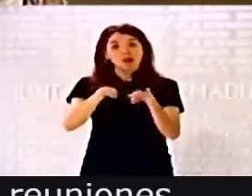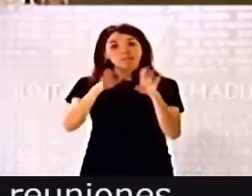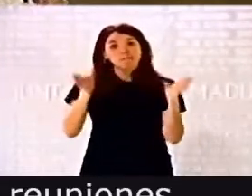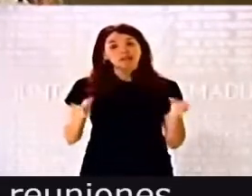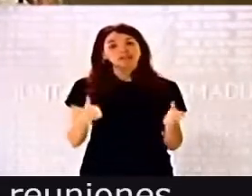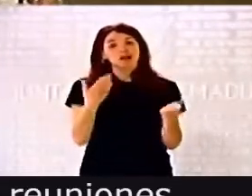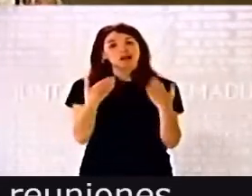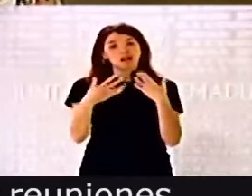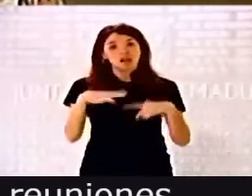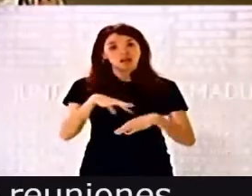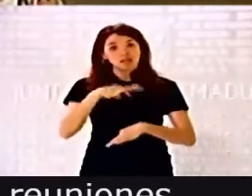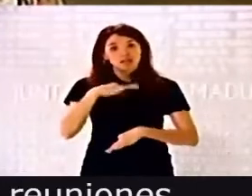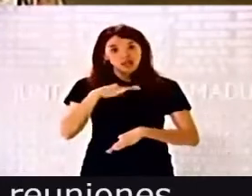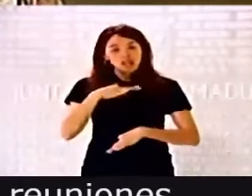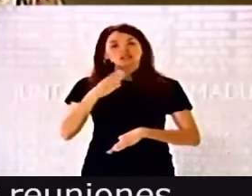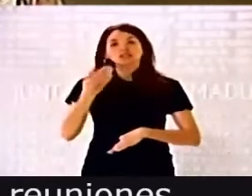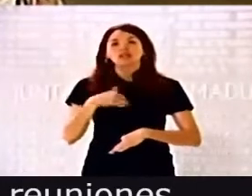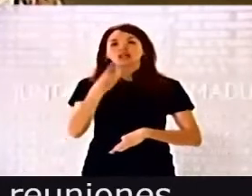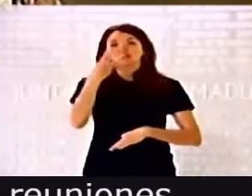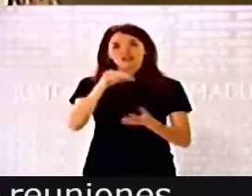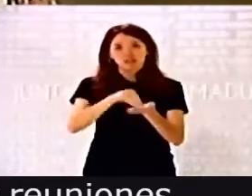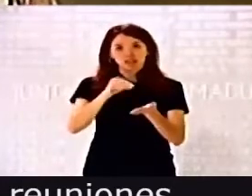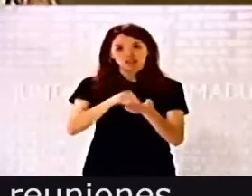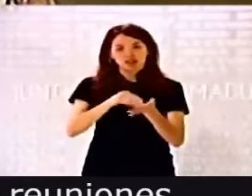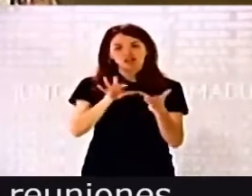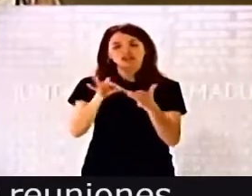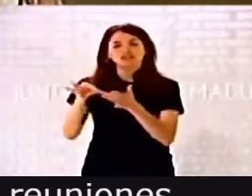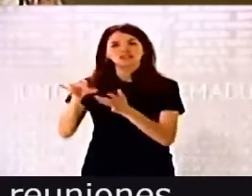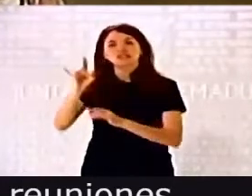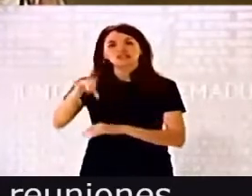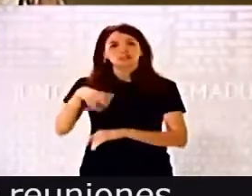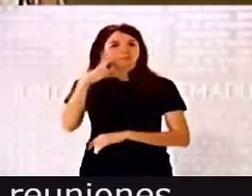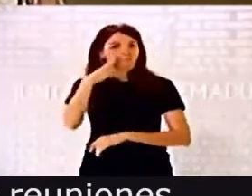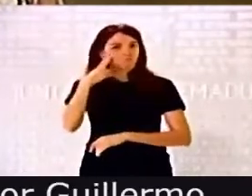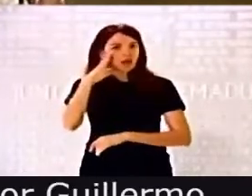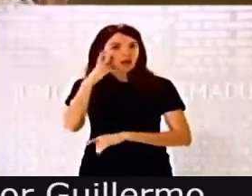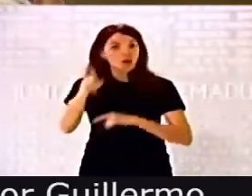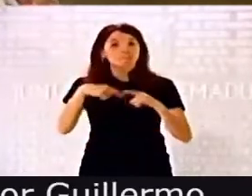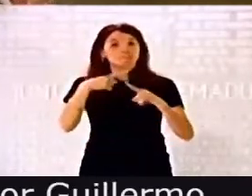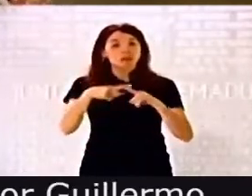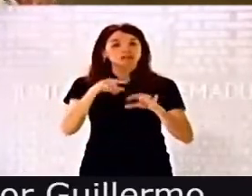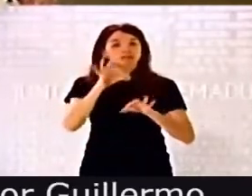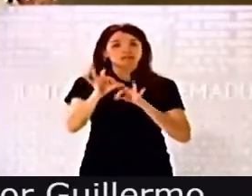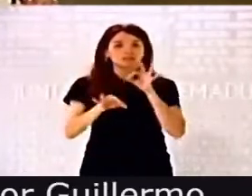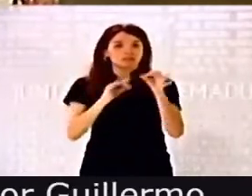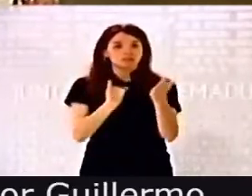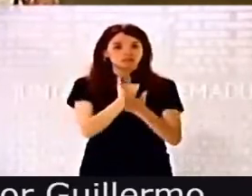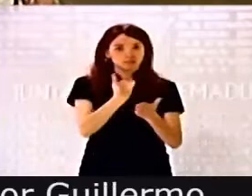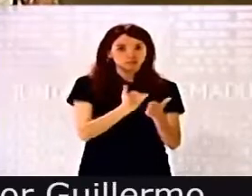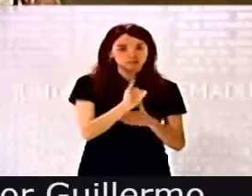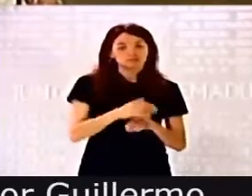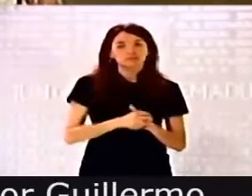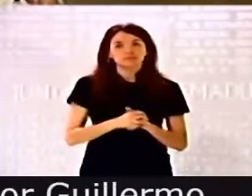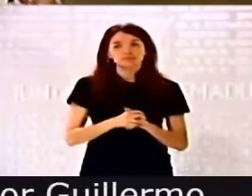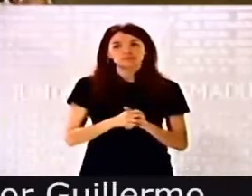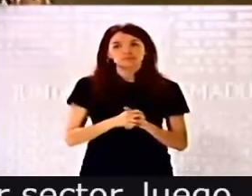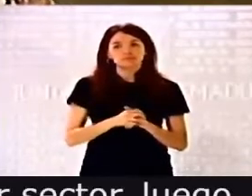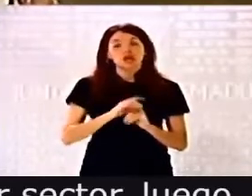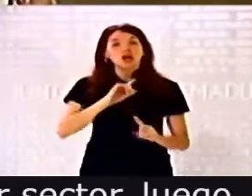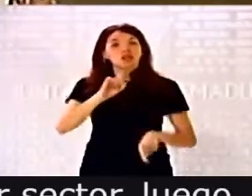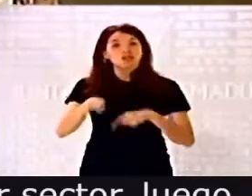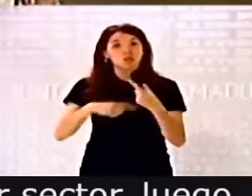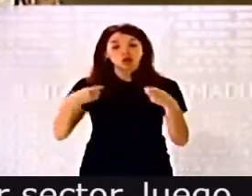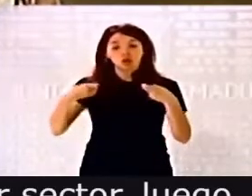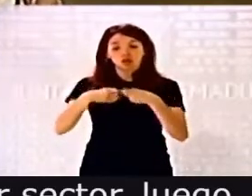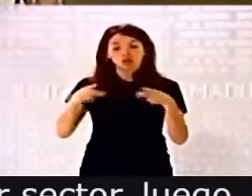Civil presidida por Guillermo Fernández Vara, con las organizaciones del tercer sector. Luego iremos a la concertación social. El